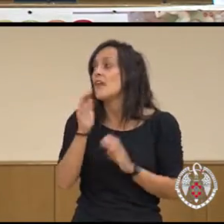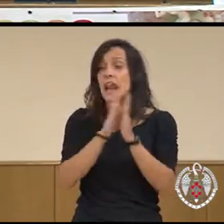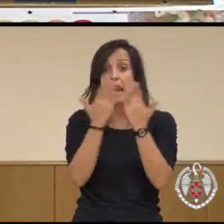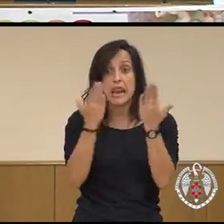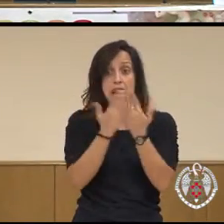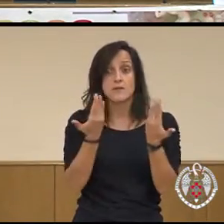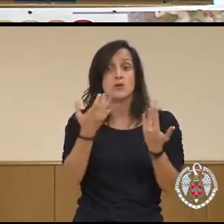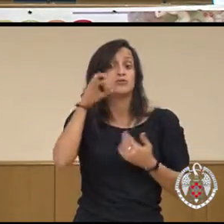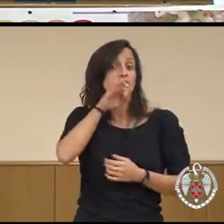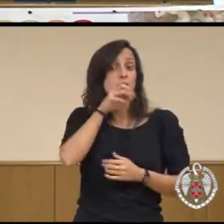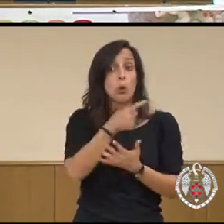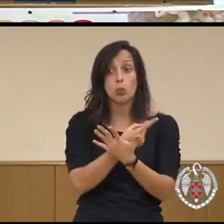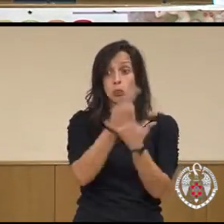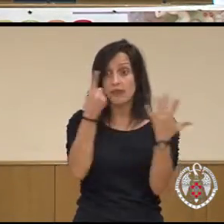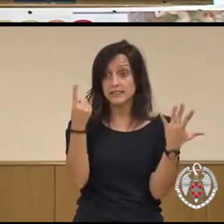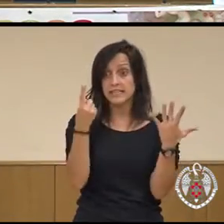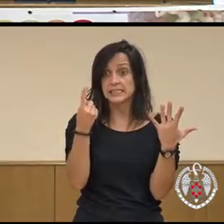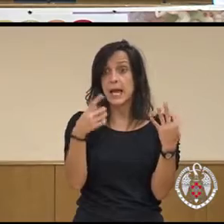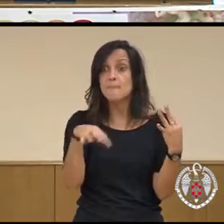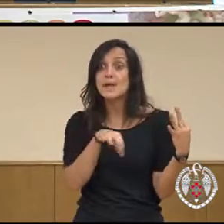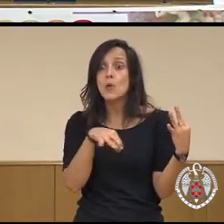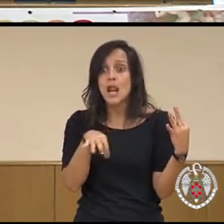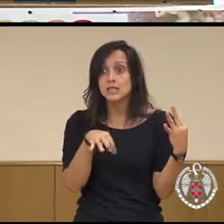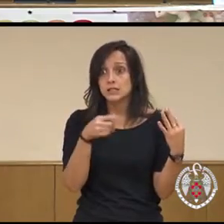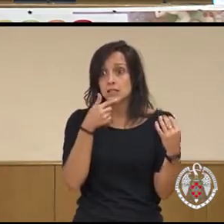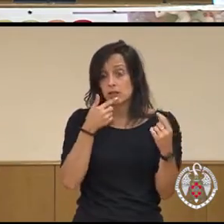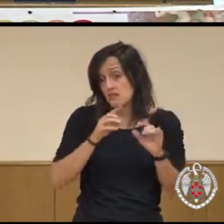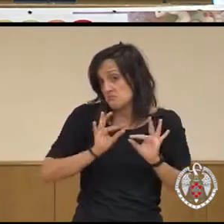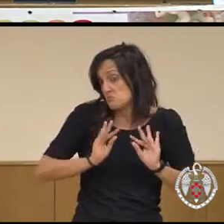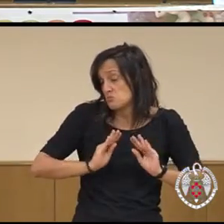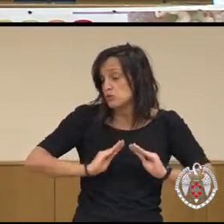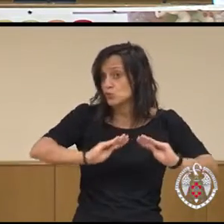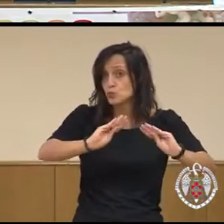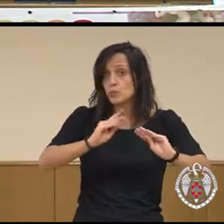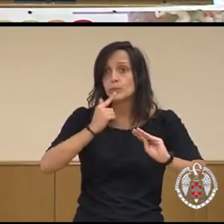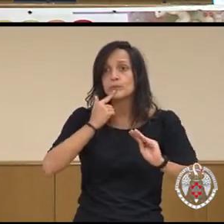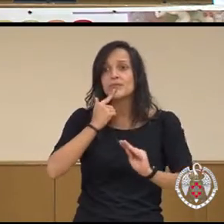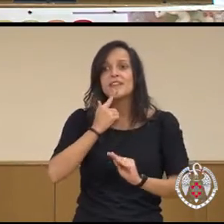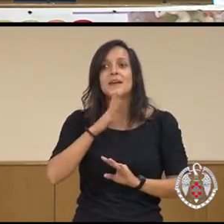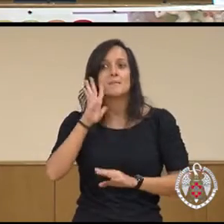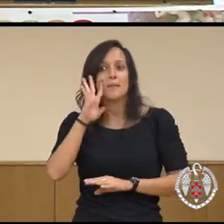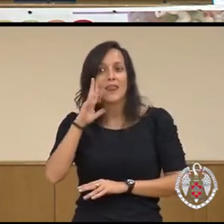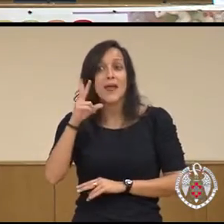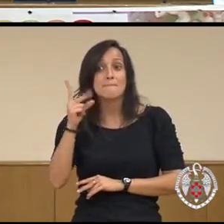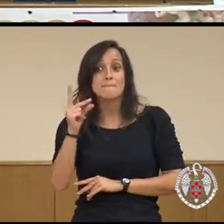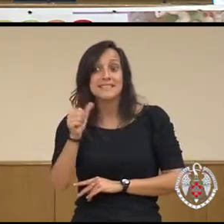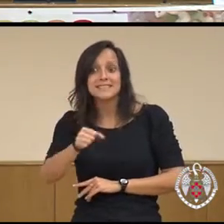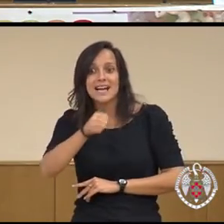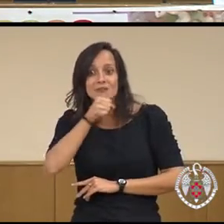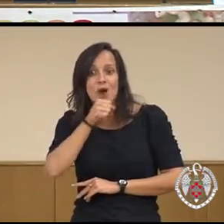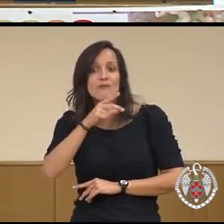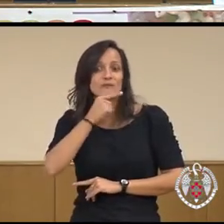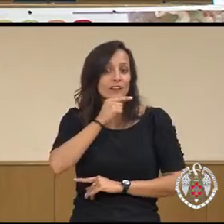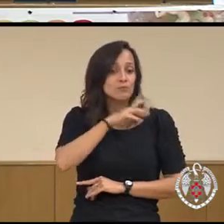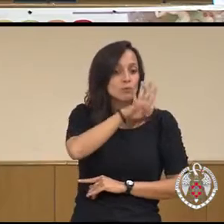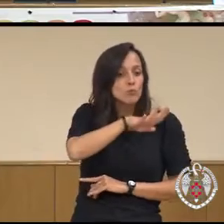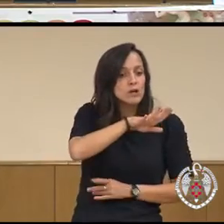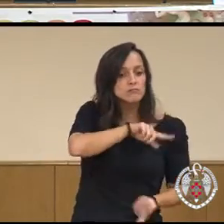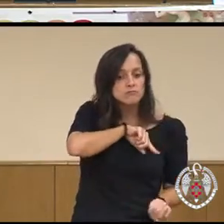del siglo XVI, es decir, los música que cantaban el bisabuelo de Felipe IV, es música de la época de Carlos V.